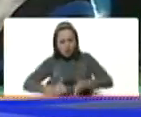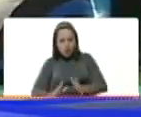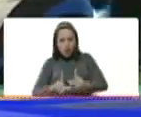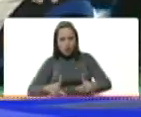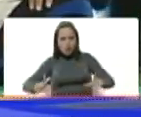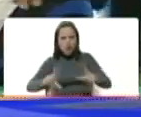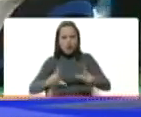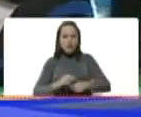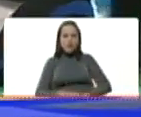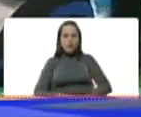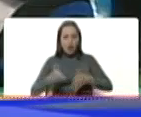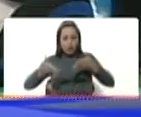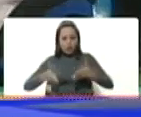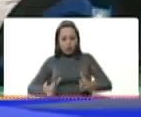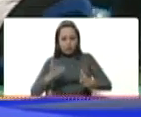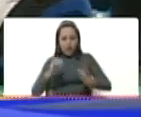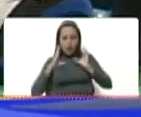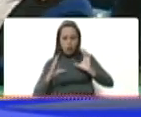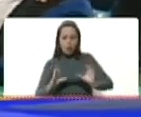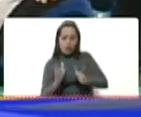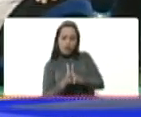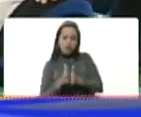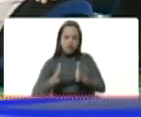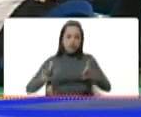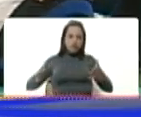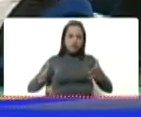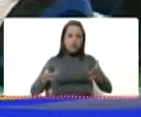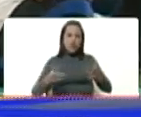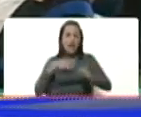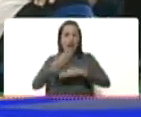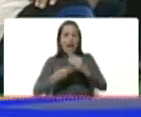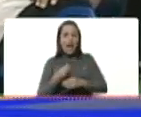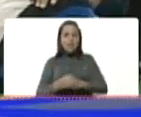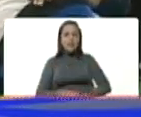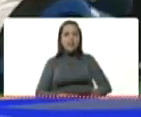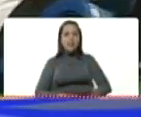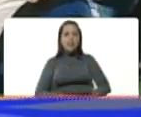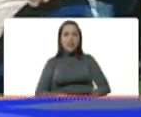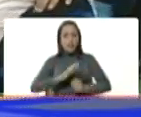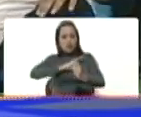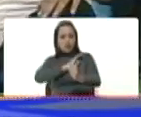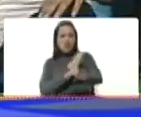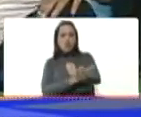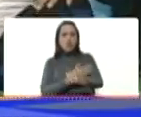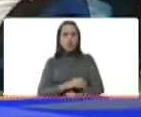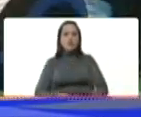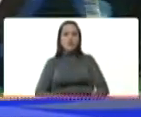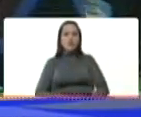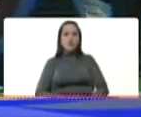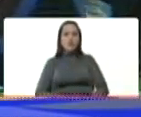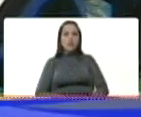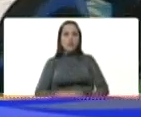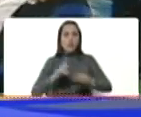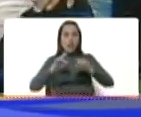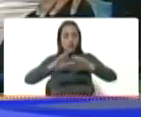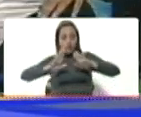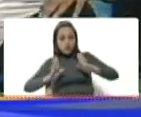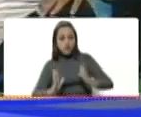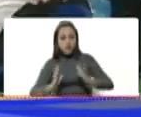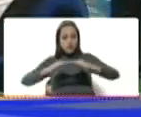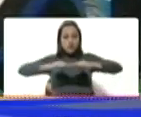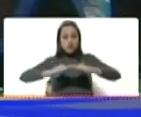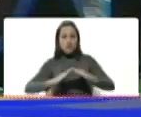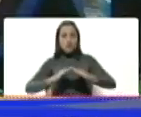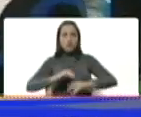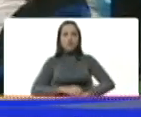la zona inguinal, y le da fortaleza, tonicidad a esos músculos. Vamos. Uno hacia abajo. Dos.